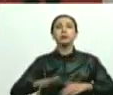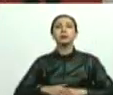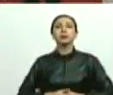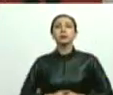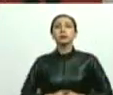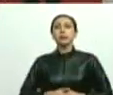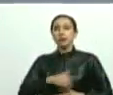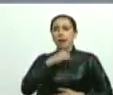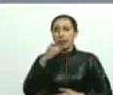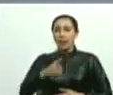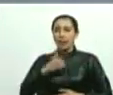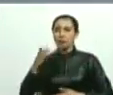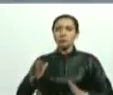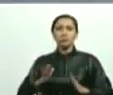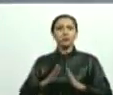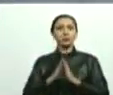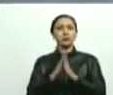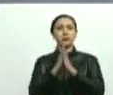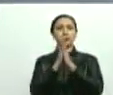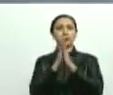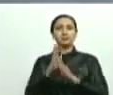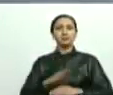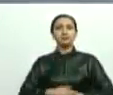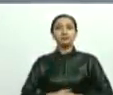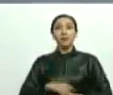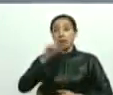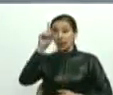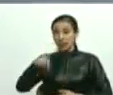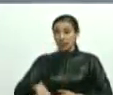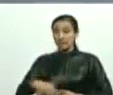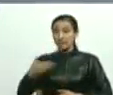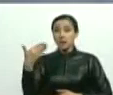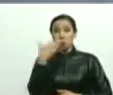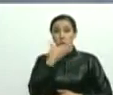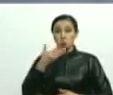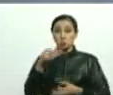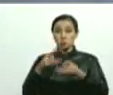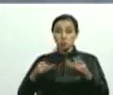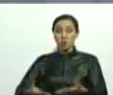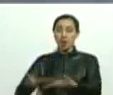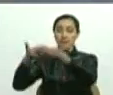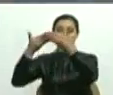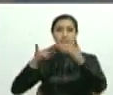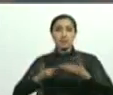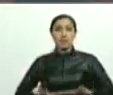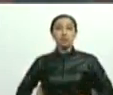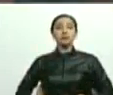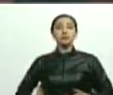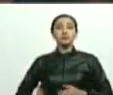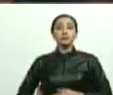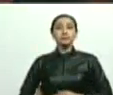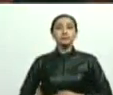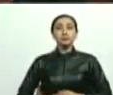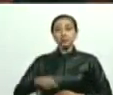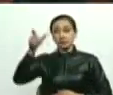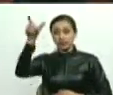lengua sagrada. También recibí las cartas credenciales de la embajadora